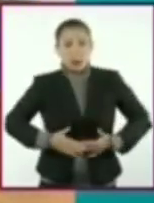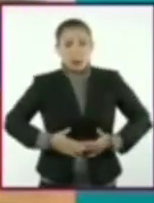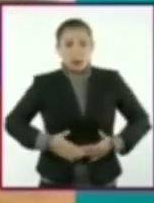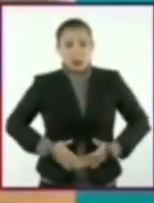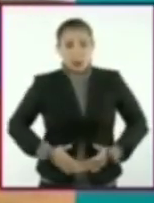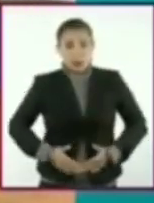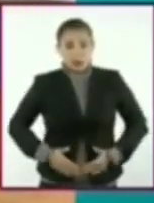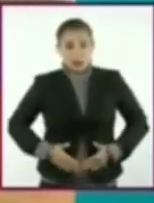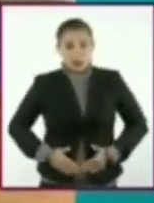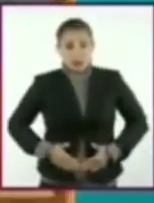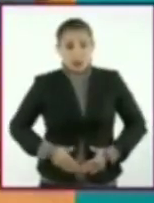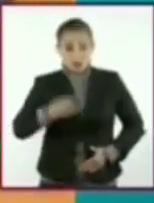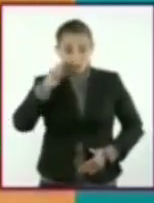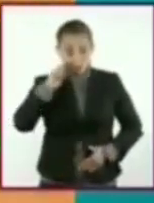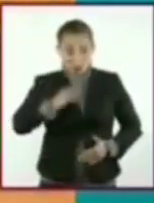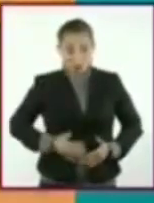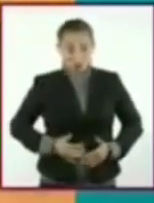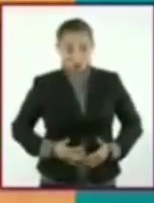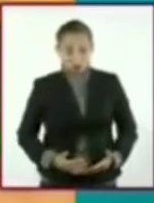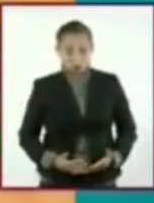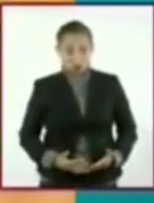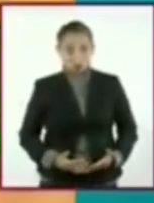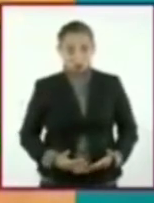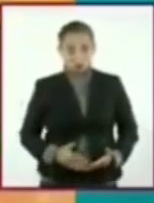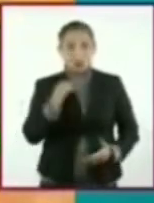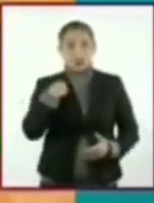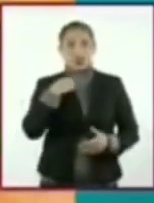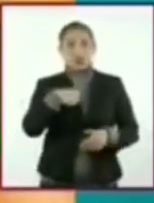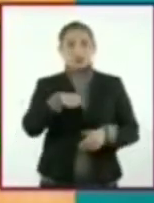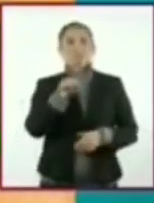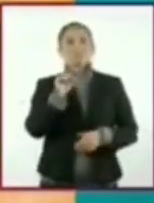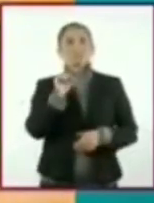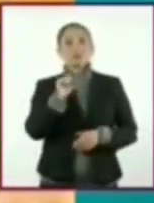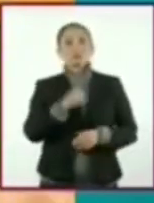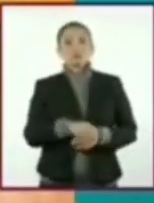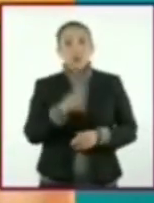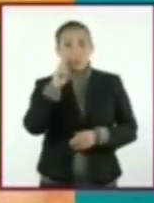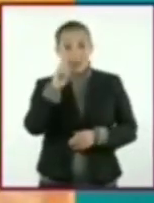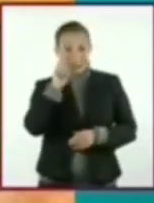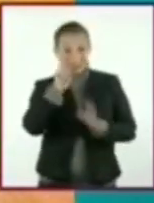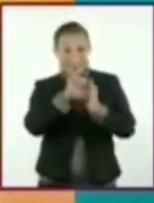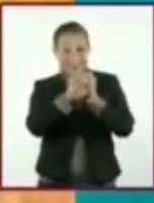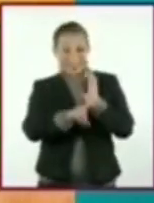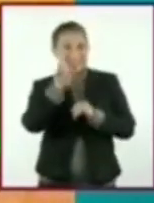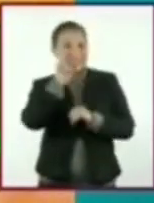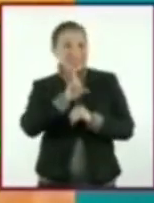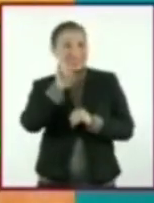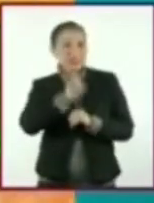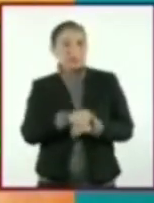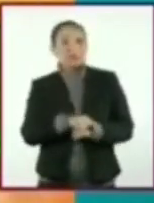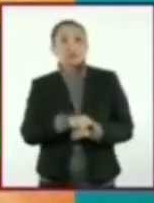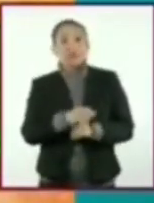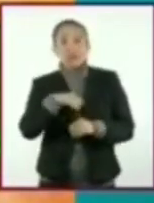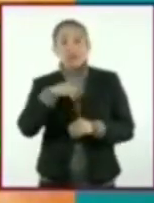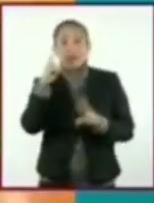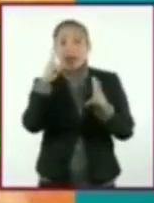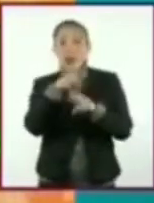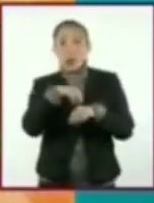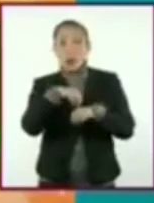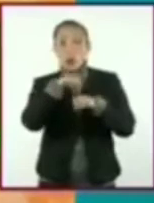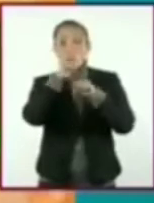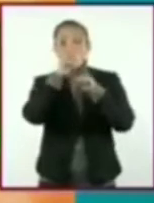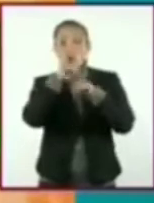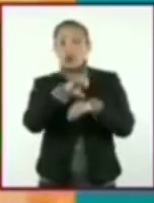estar proyectado hacia el tapete y vas a arquear tu cabeza, así como lo está haciendo Connie. Y la respiración es lo que